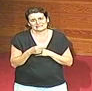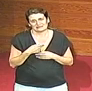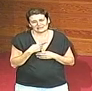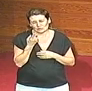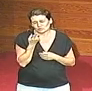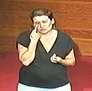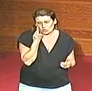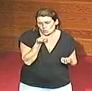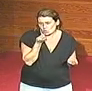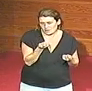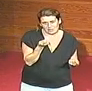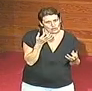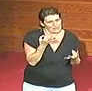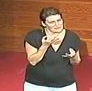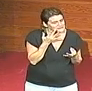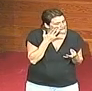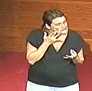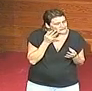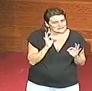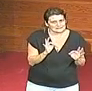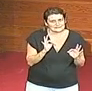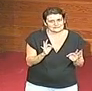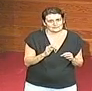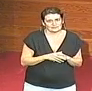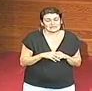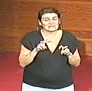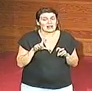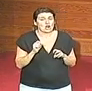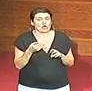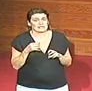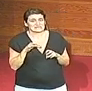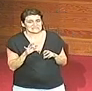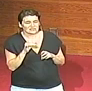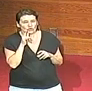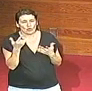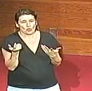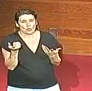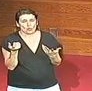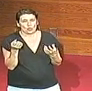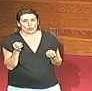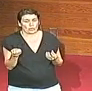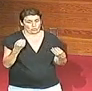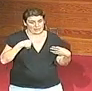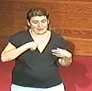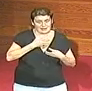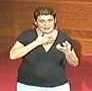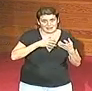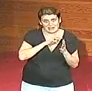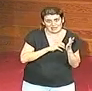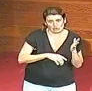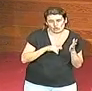o pulcra, sí, totalmente. Respecto a los lobbies, yo cuando viene alguien a la redacción nuevo y le tienes que